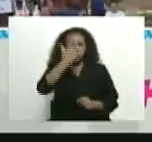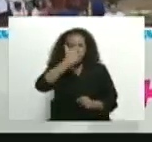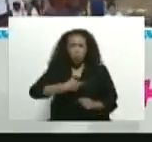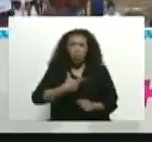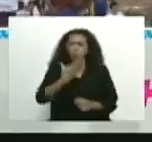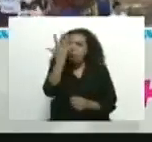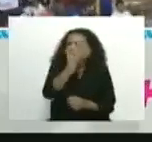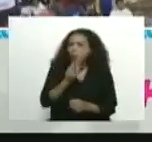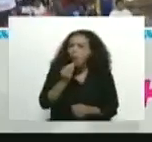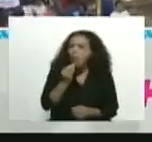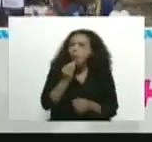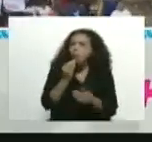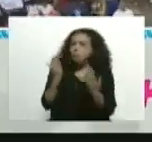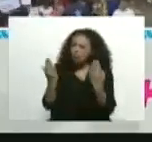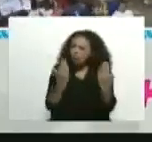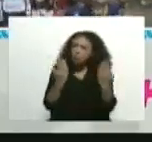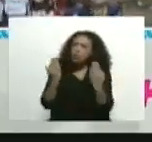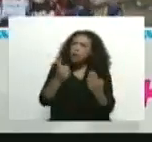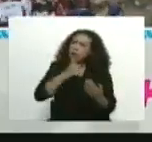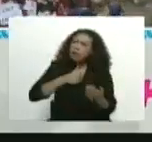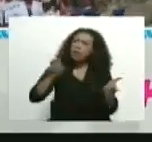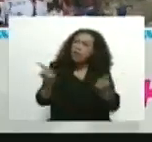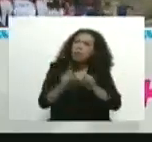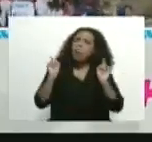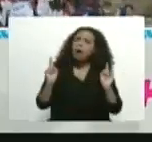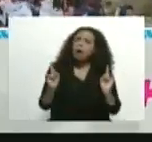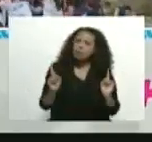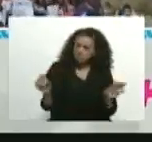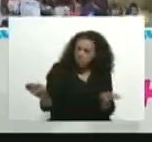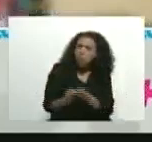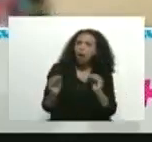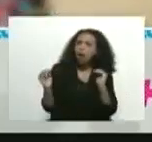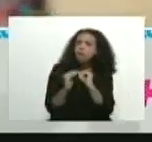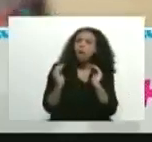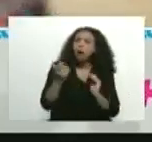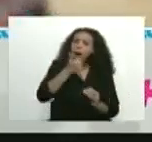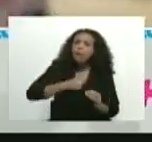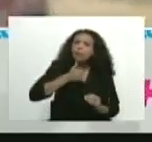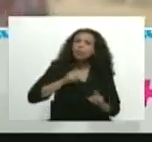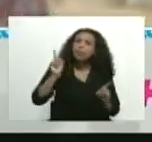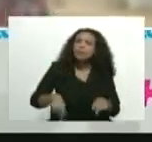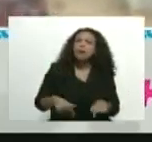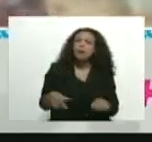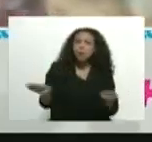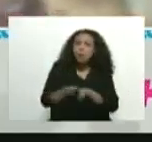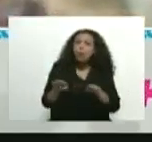mi juventud, desde mi vocación, no puedo aguantar tan bien. Y a pesar de la...